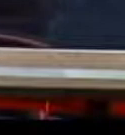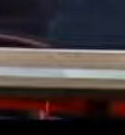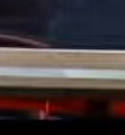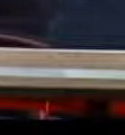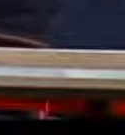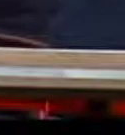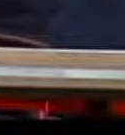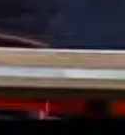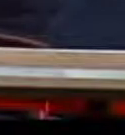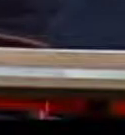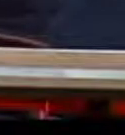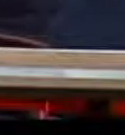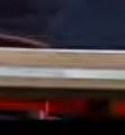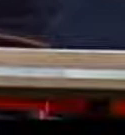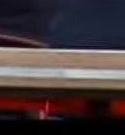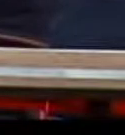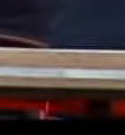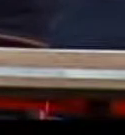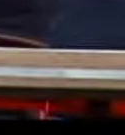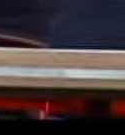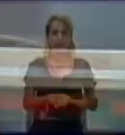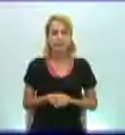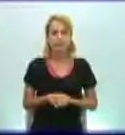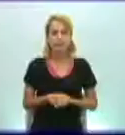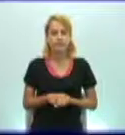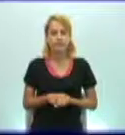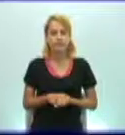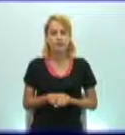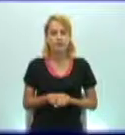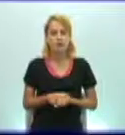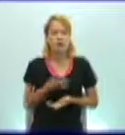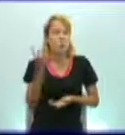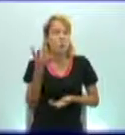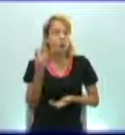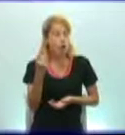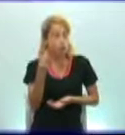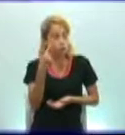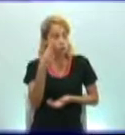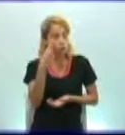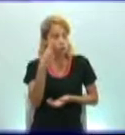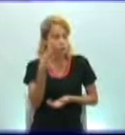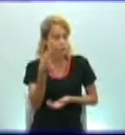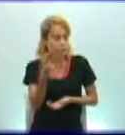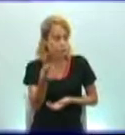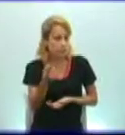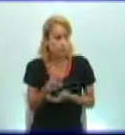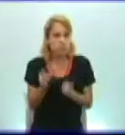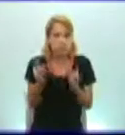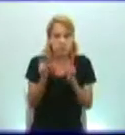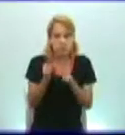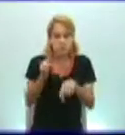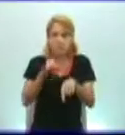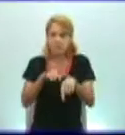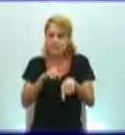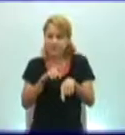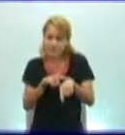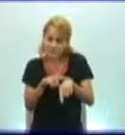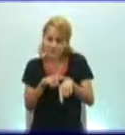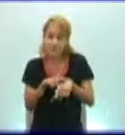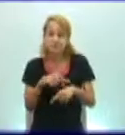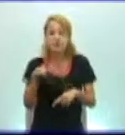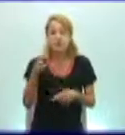Qué interesante este órgano, ¿verdad? Cuántas cosas hemos descubierto en tan poquito tiempo sobre la